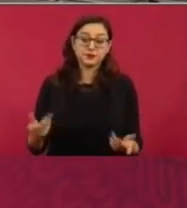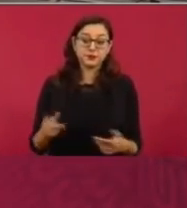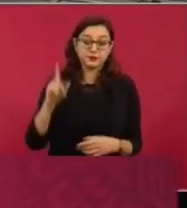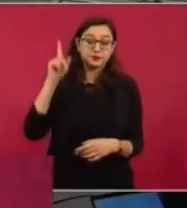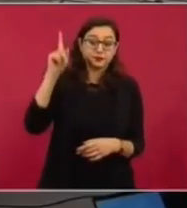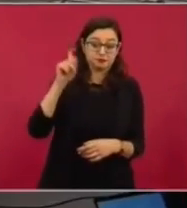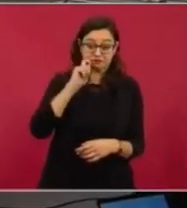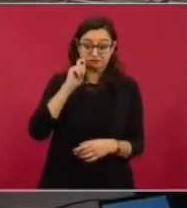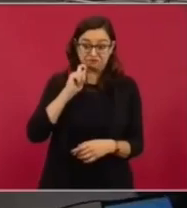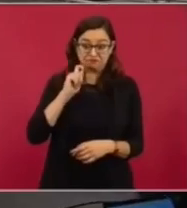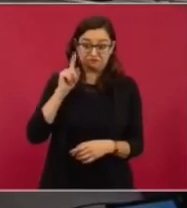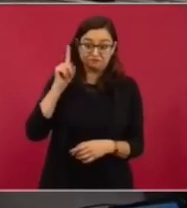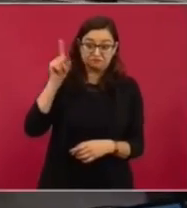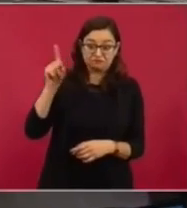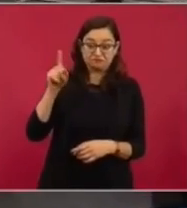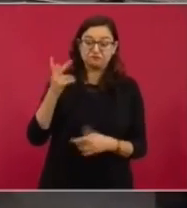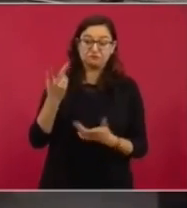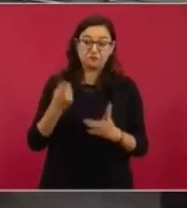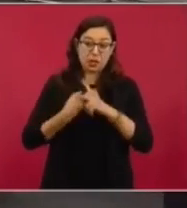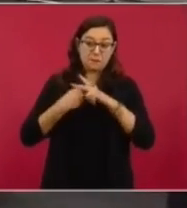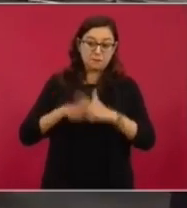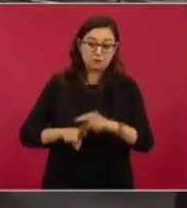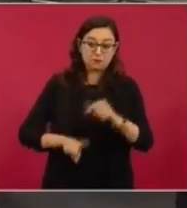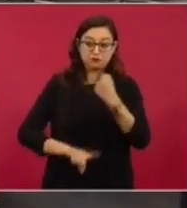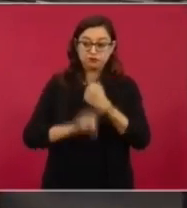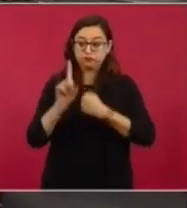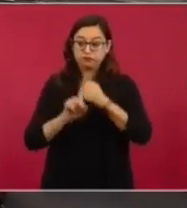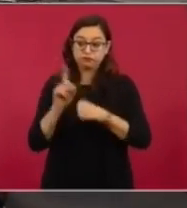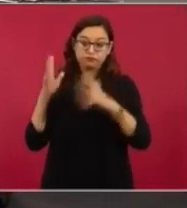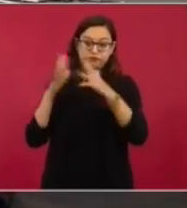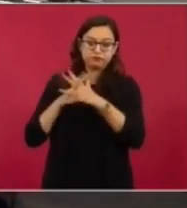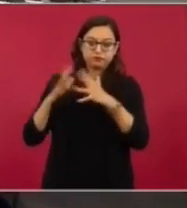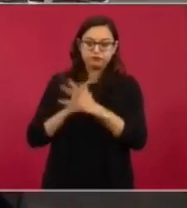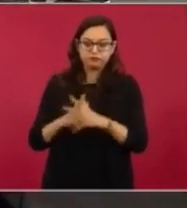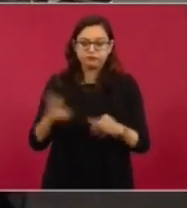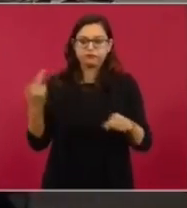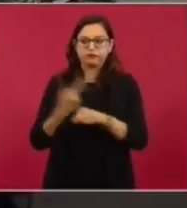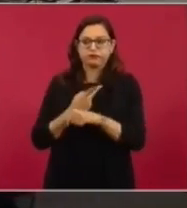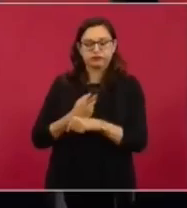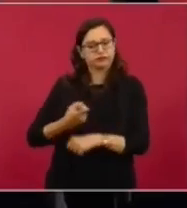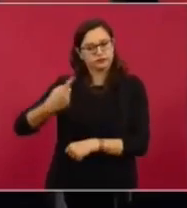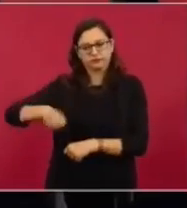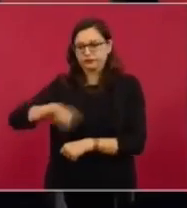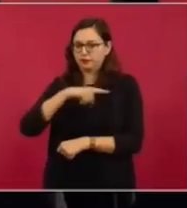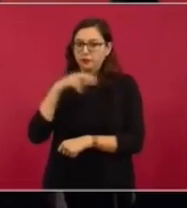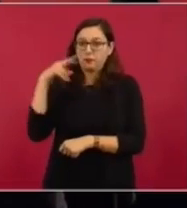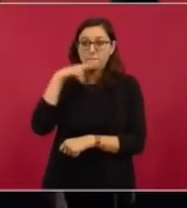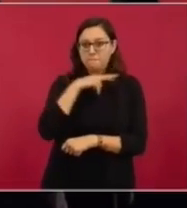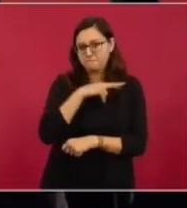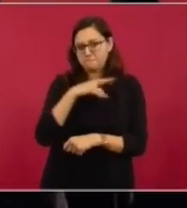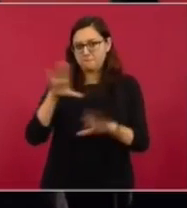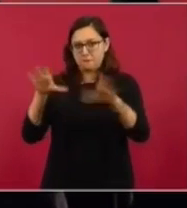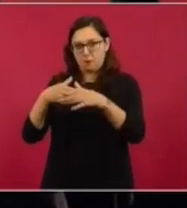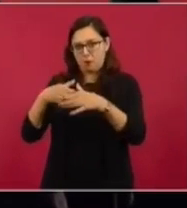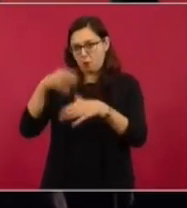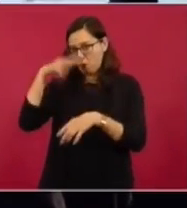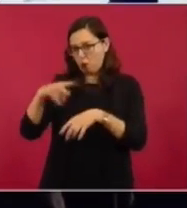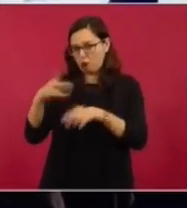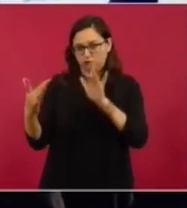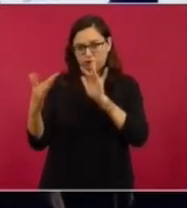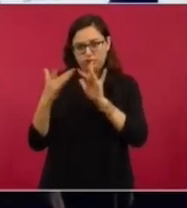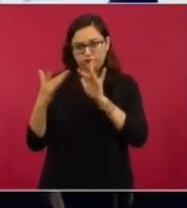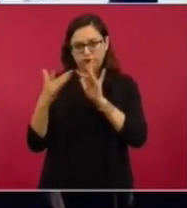que recibimos fue, en primer lugar, establecer comunicación con la comunidad mexicana allá, especialmente en la ciudad de Kiev, que es donde